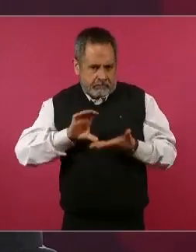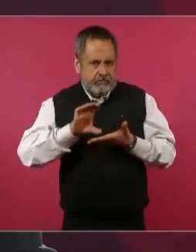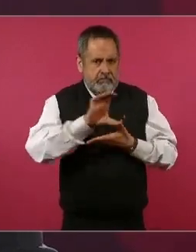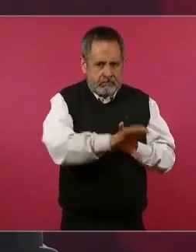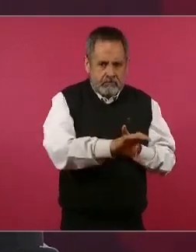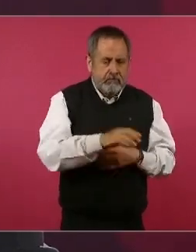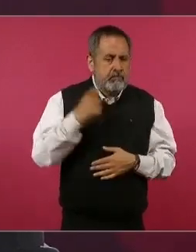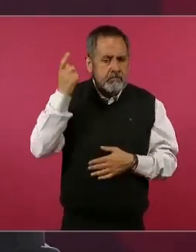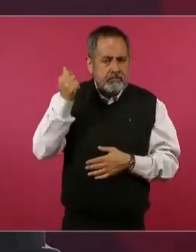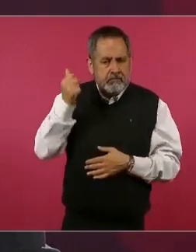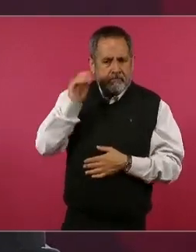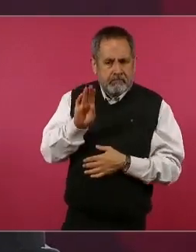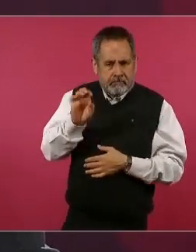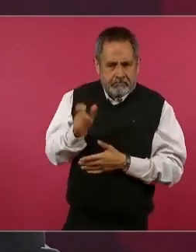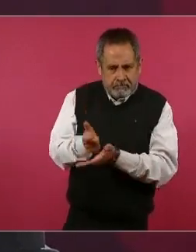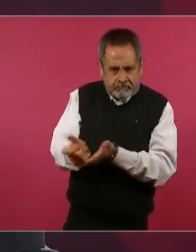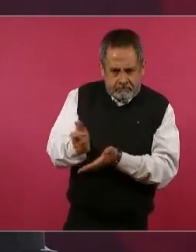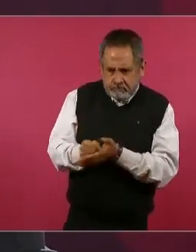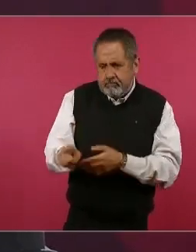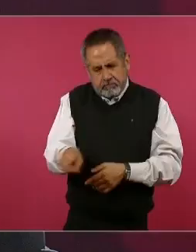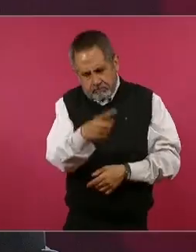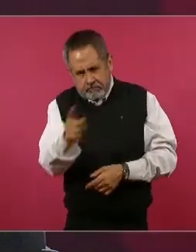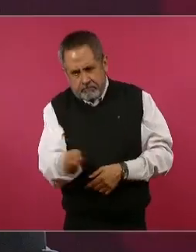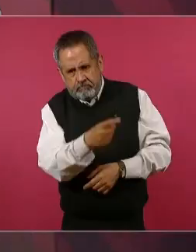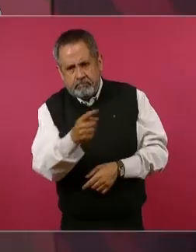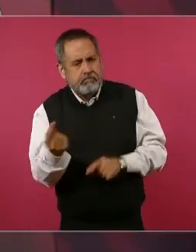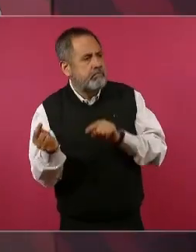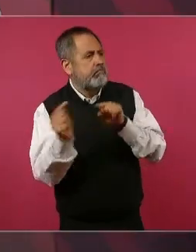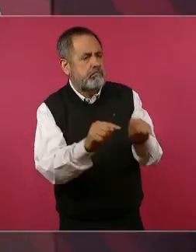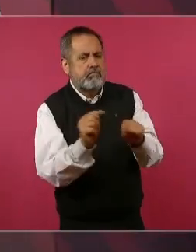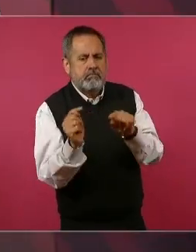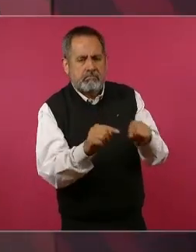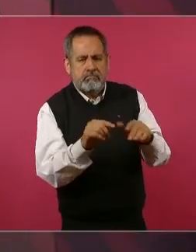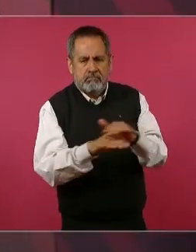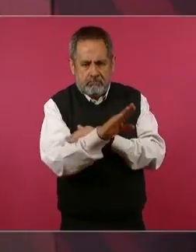entregamos estas becas a los niños,